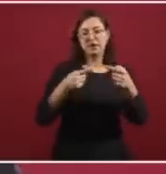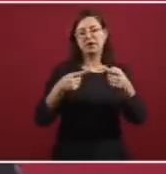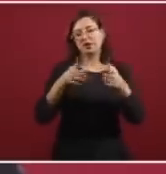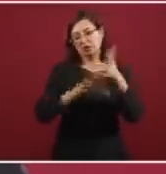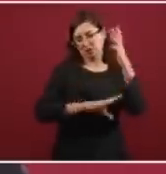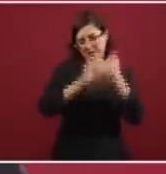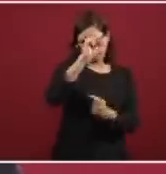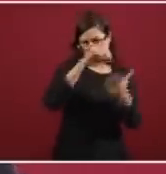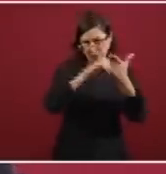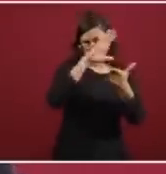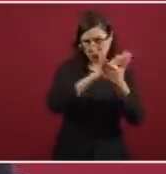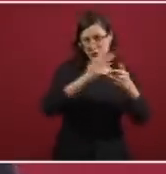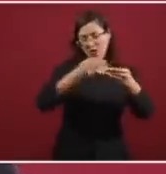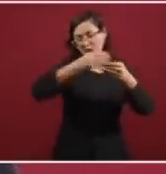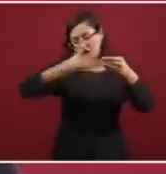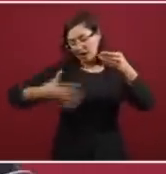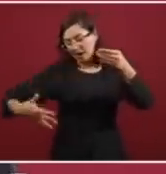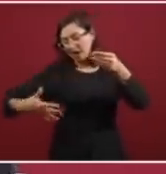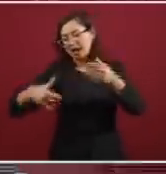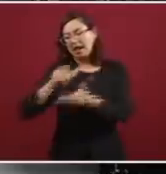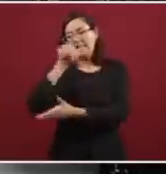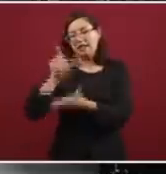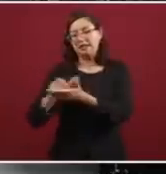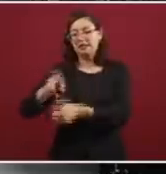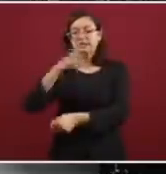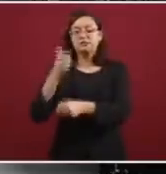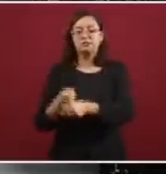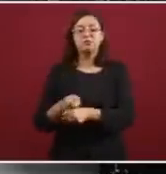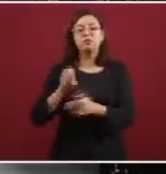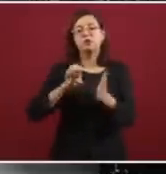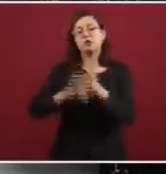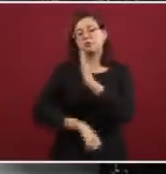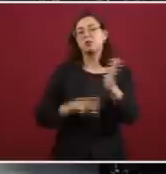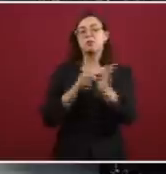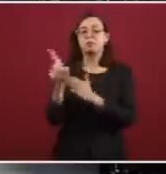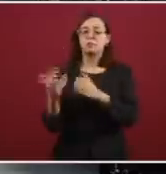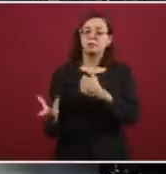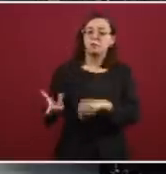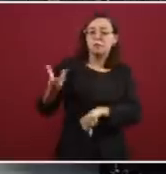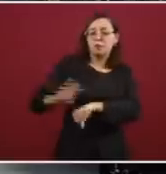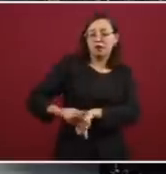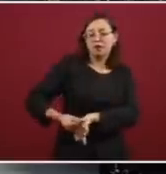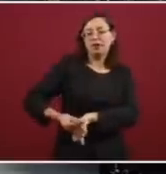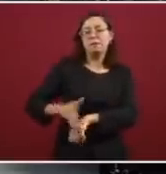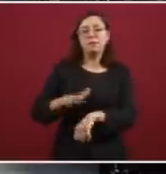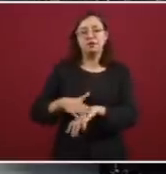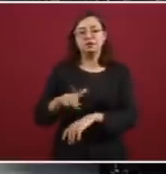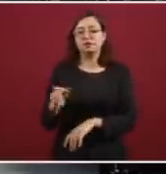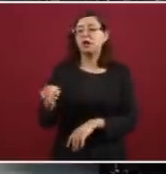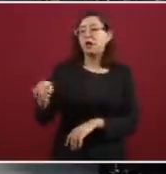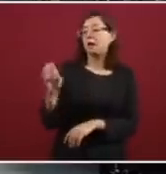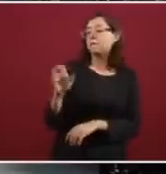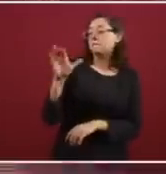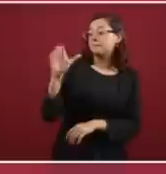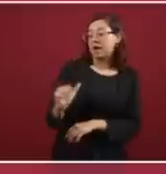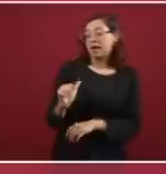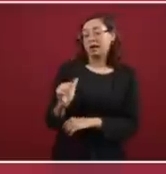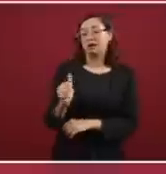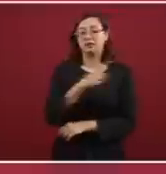Por ejemplo, los derechos adquiridos. El que ya tiene la beca, sí, la tiene que conservar